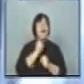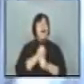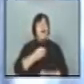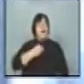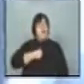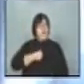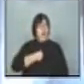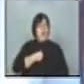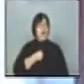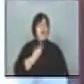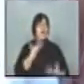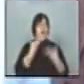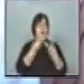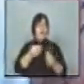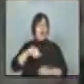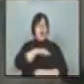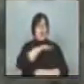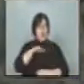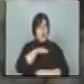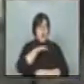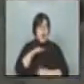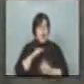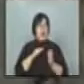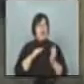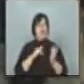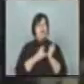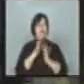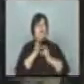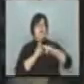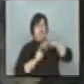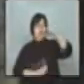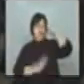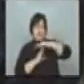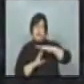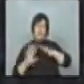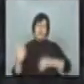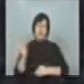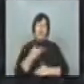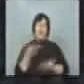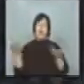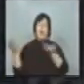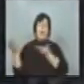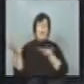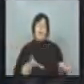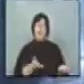con esta catedral, que es la sede de nuestro obispo, por otro lado, ¿no? Así que son todos bienvenidos.